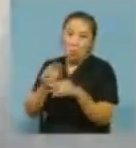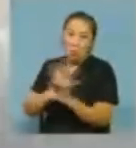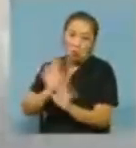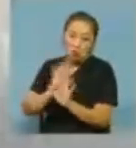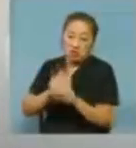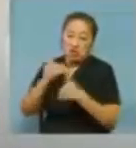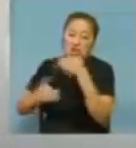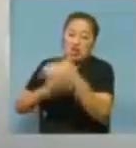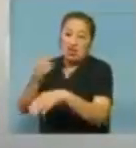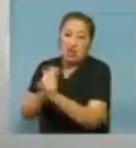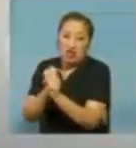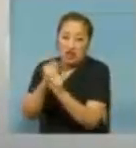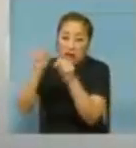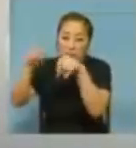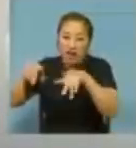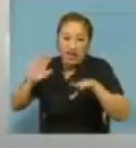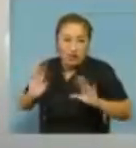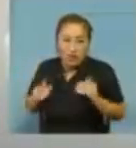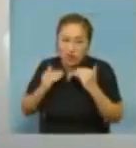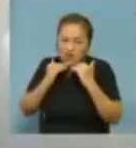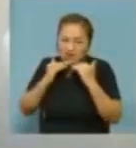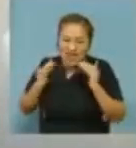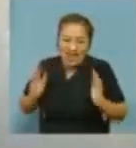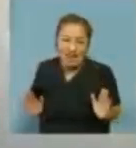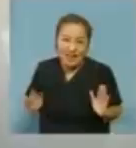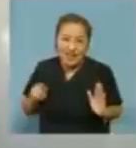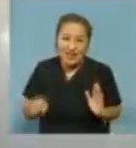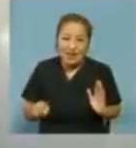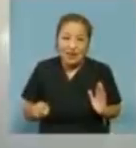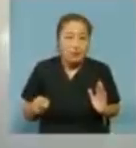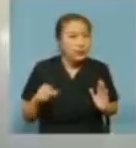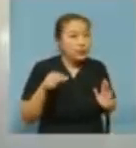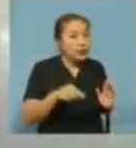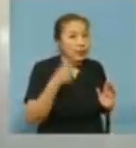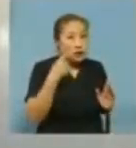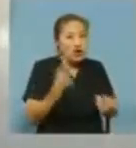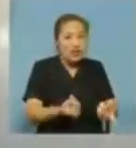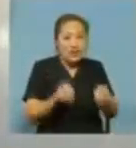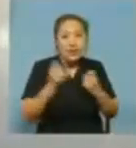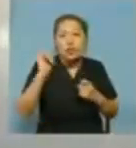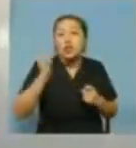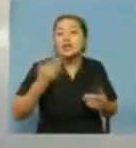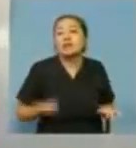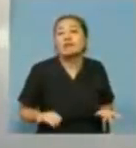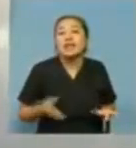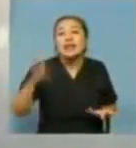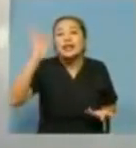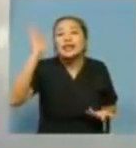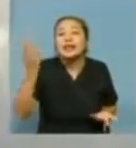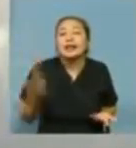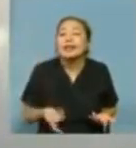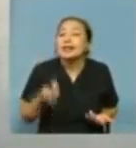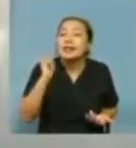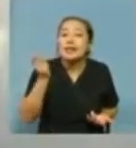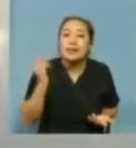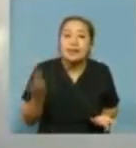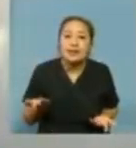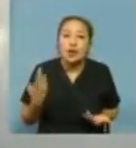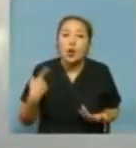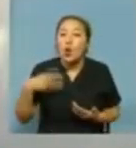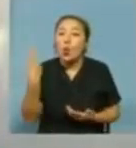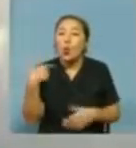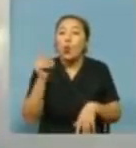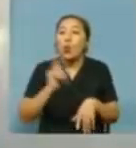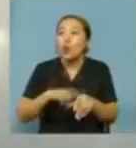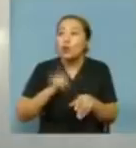es la trayectoria de esta mujer dentro del sistema de educación pública. Pero eso lo necesitan ahora ustedes. Necesitamos eso y necesitamos saber también